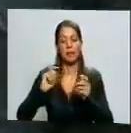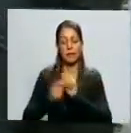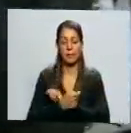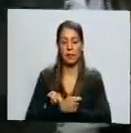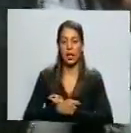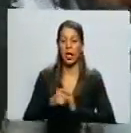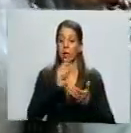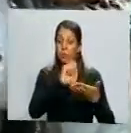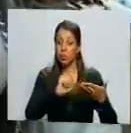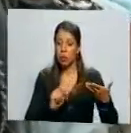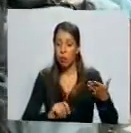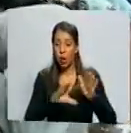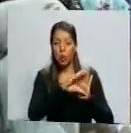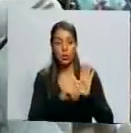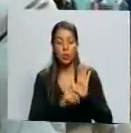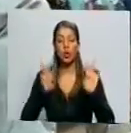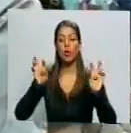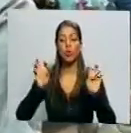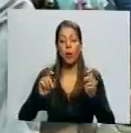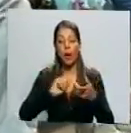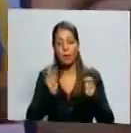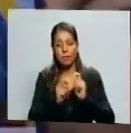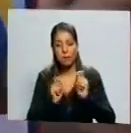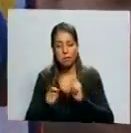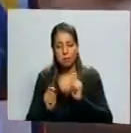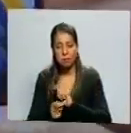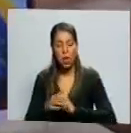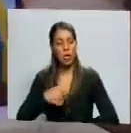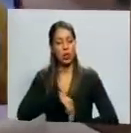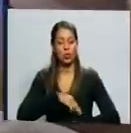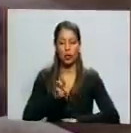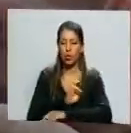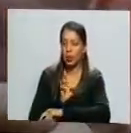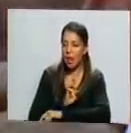una nueva constitución. Y estamos trabajando a pasos